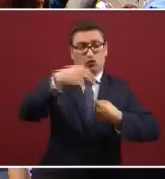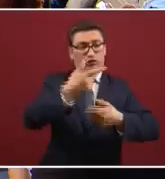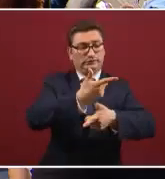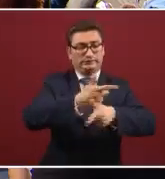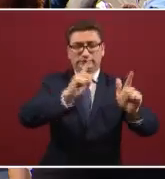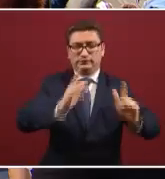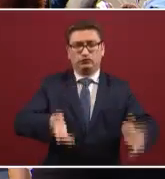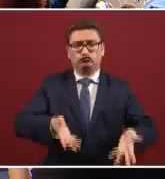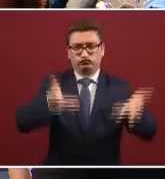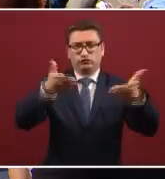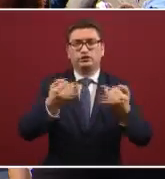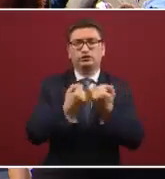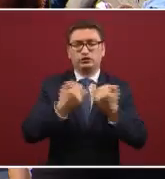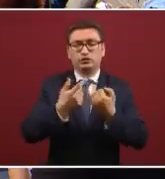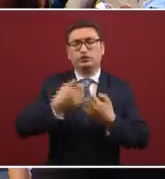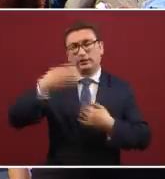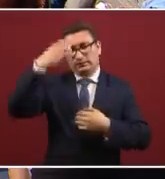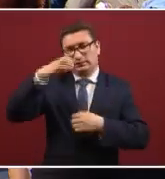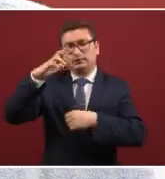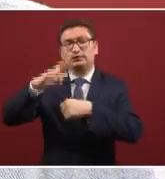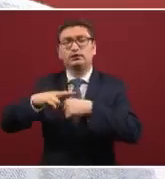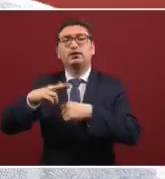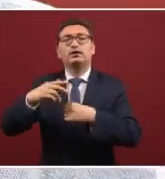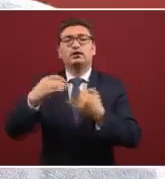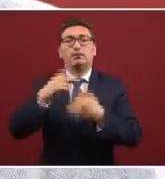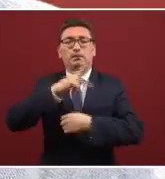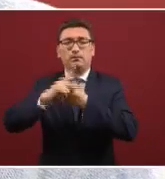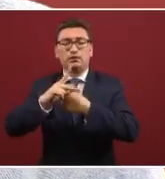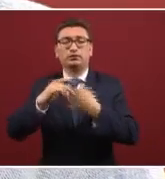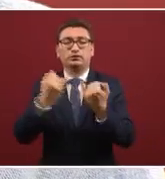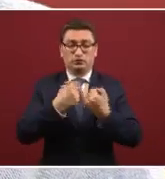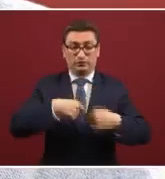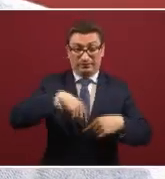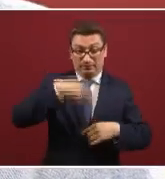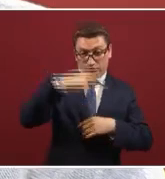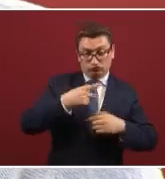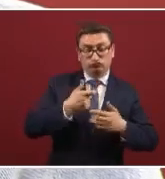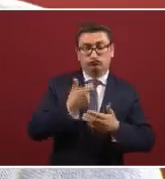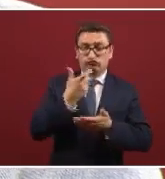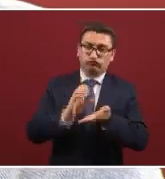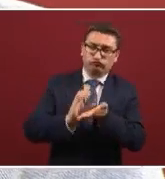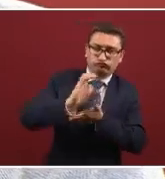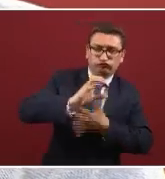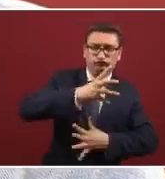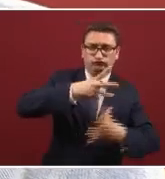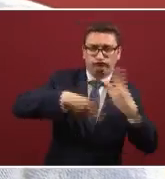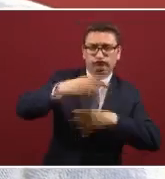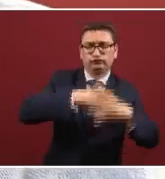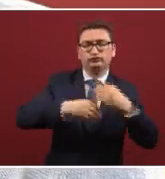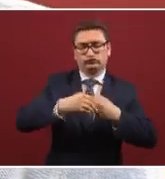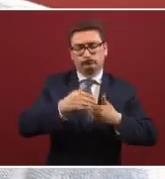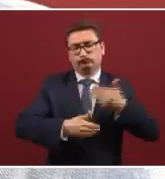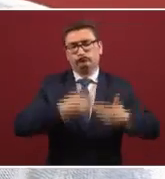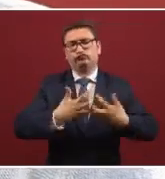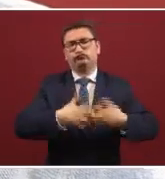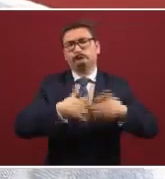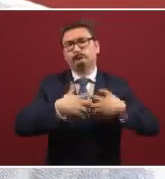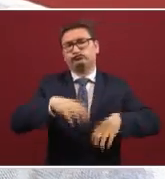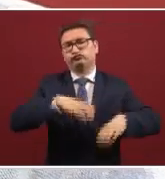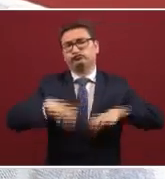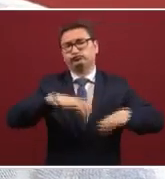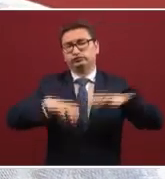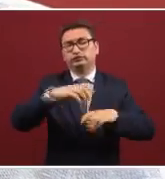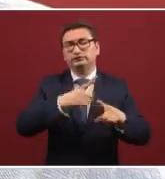donde inversión nacional y extranjera se ha beneficiado de los estímulos fiscales y ha aumentado la producción